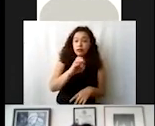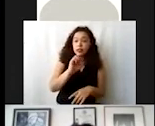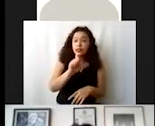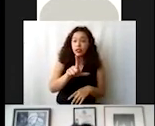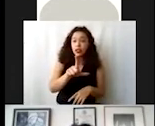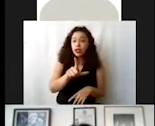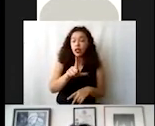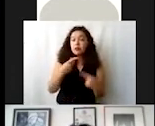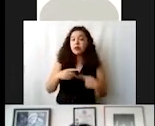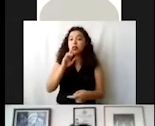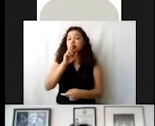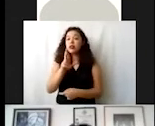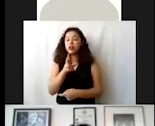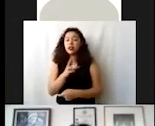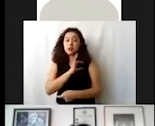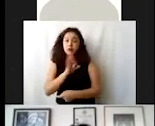esta pregunta.